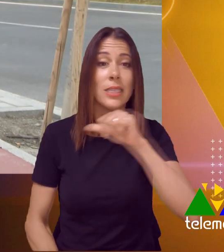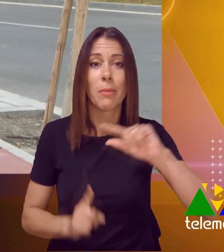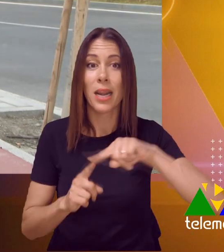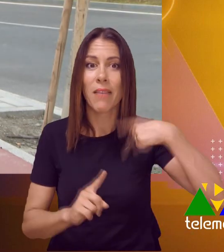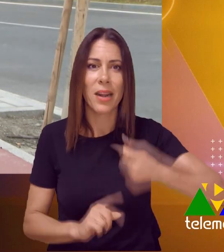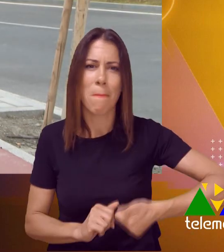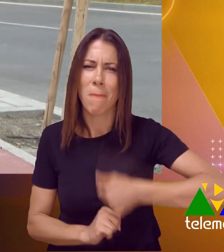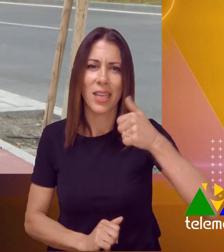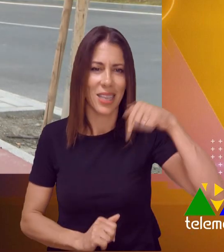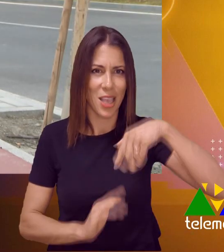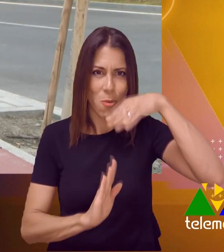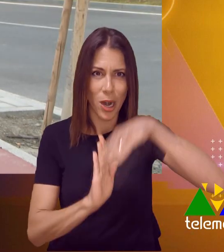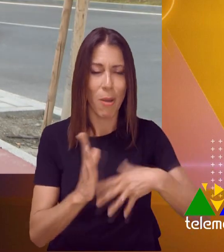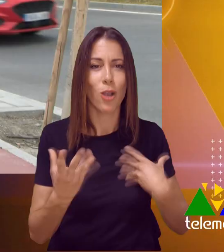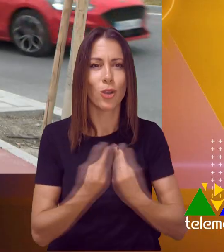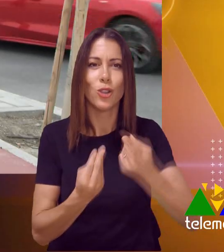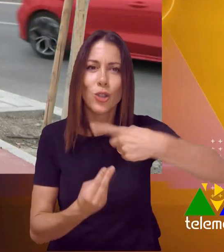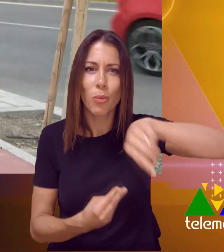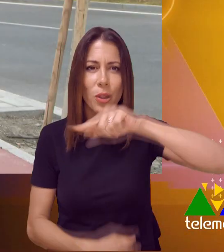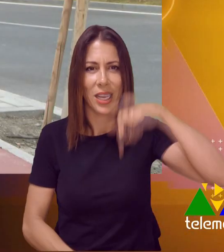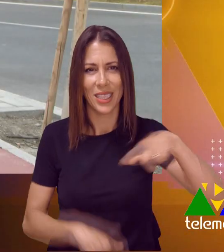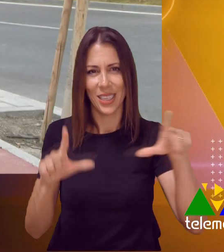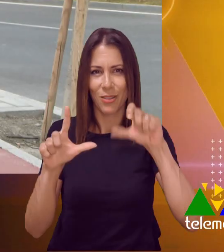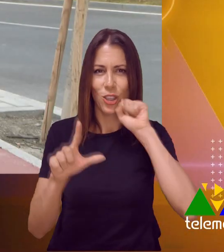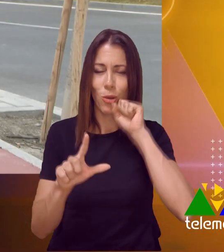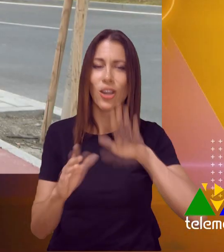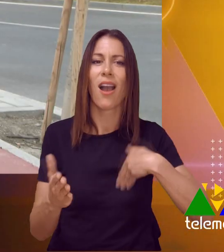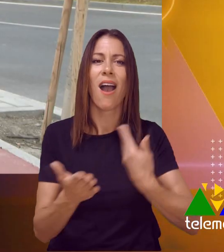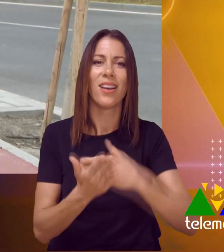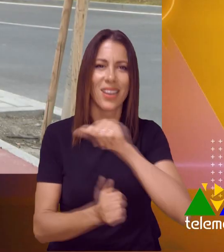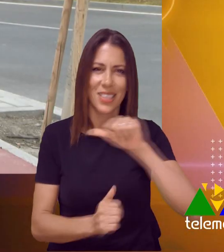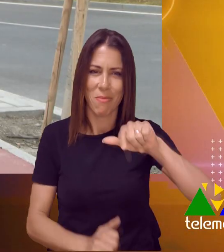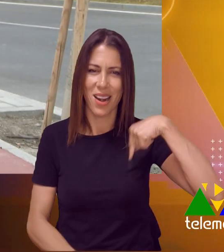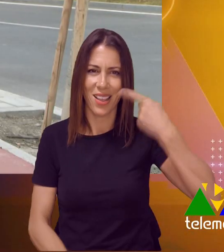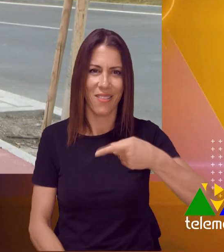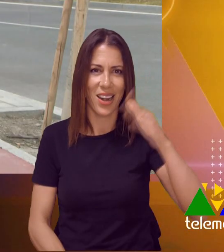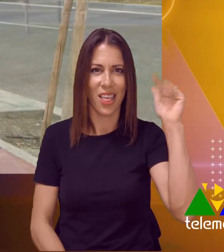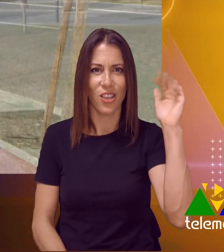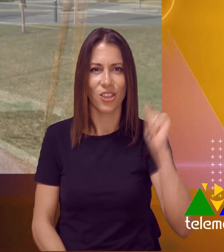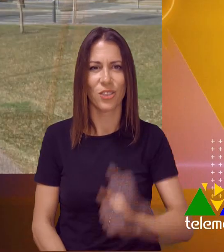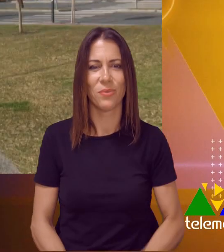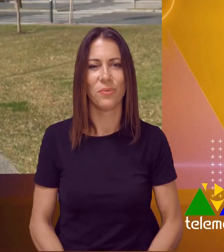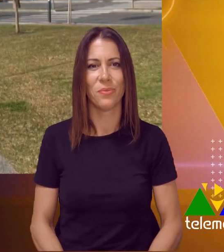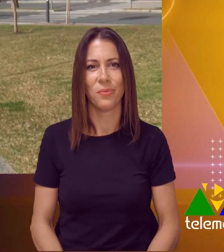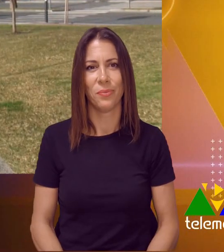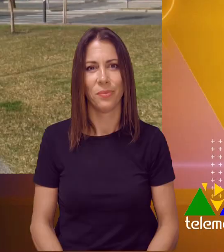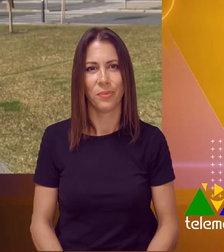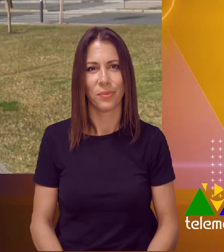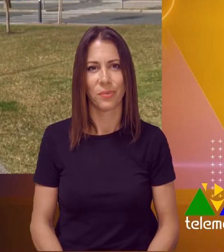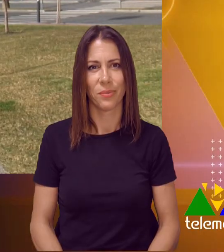más aquí en La Alquería, con todos ustedes aquí en la televisión de Motril. Hasta la semana que viene. Adiós.